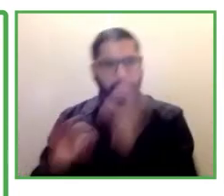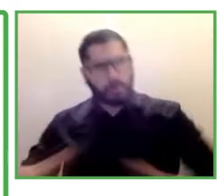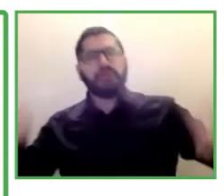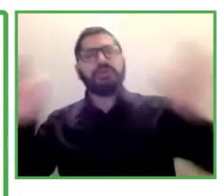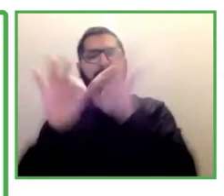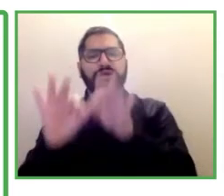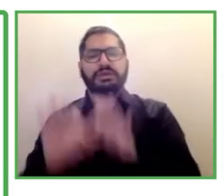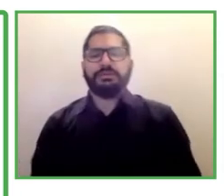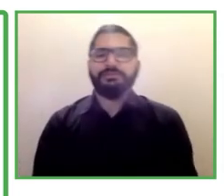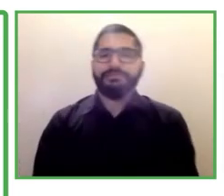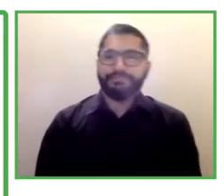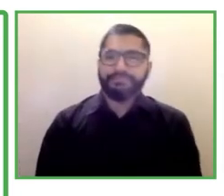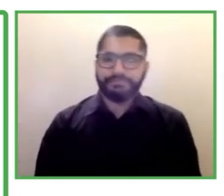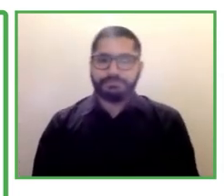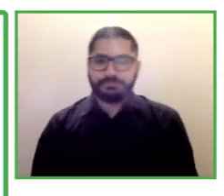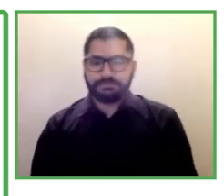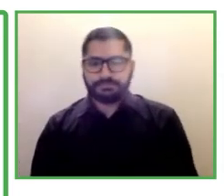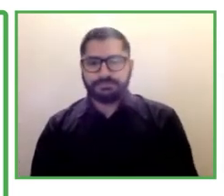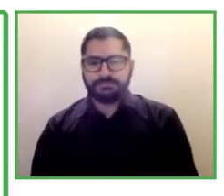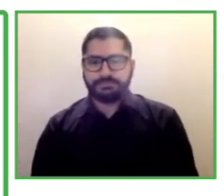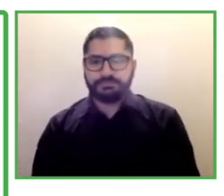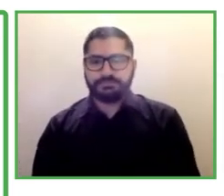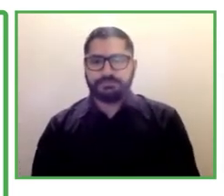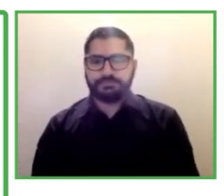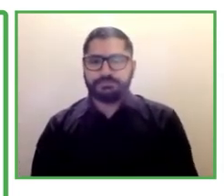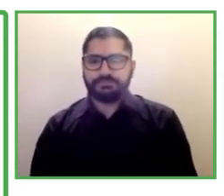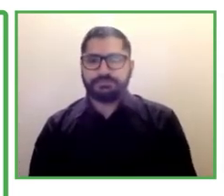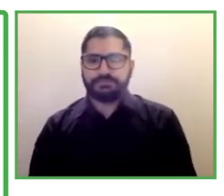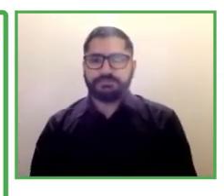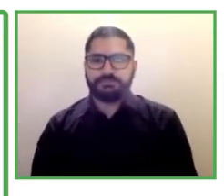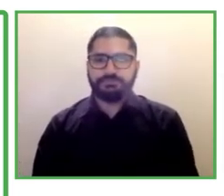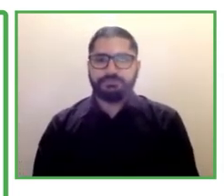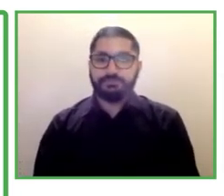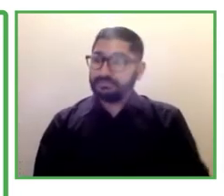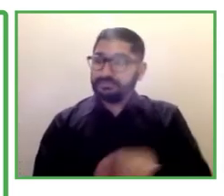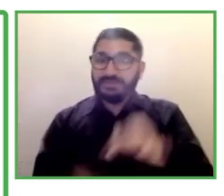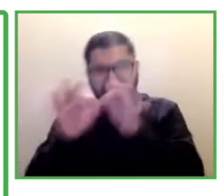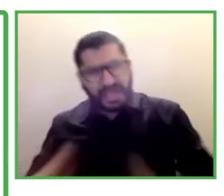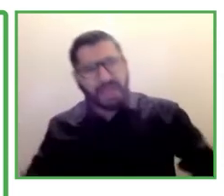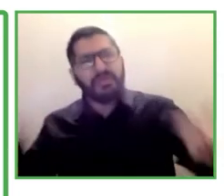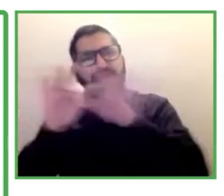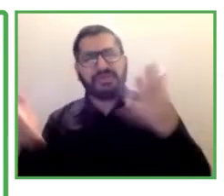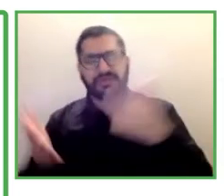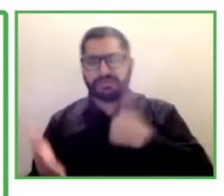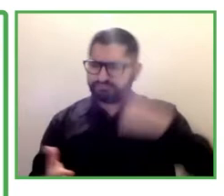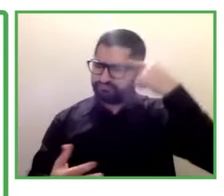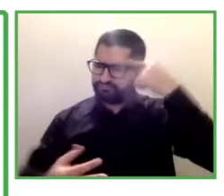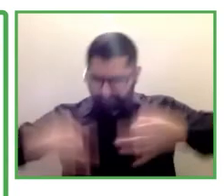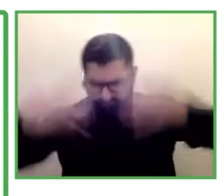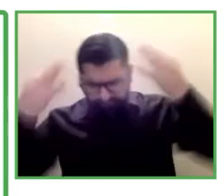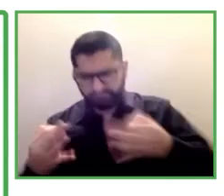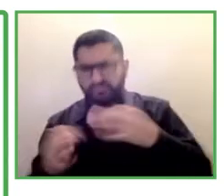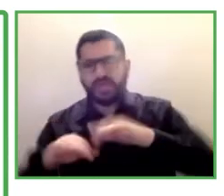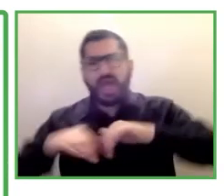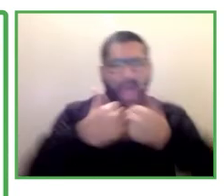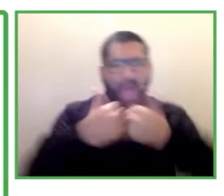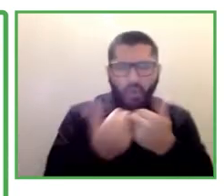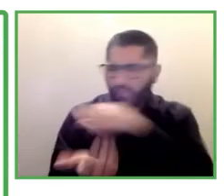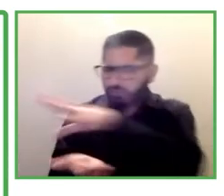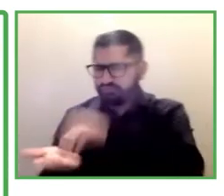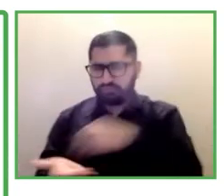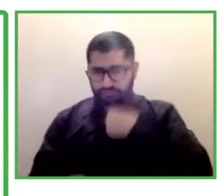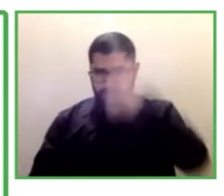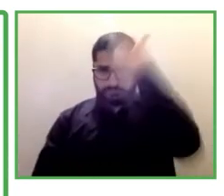Felicidades, has tomado la decisión correcta. Yo lo hice muchas veces también. Tomar